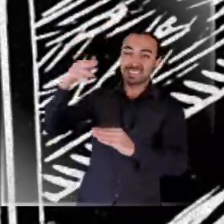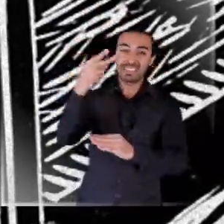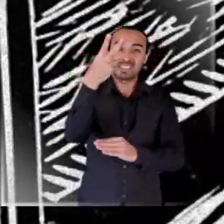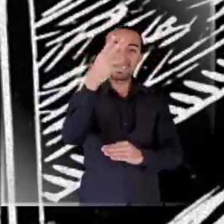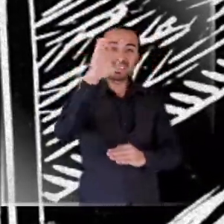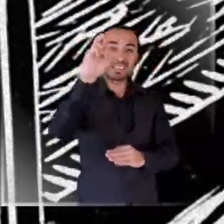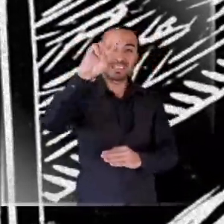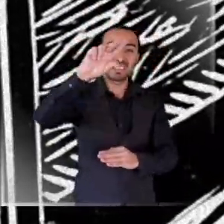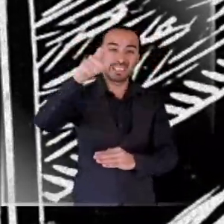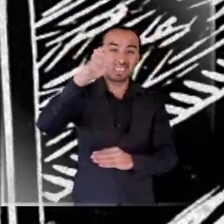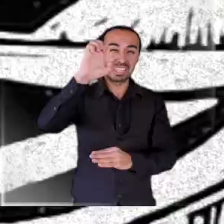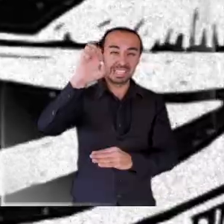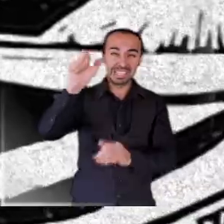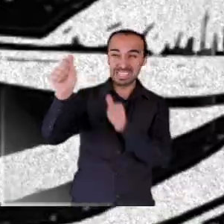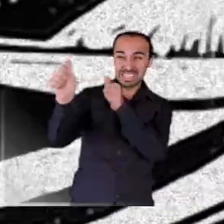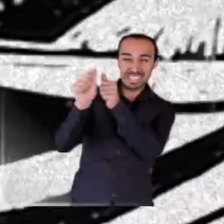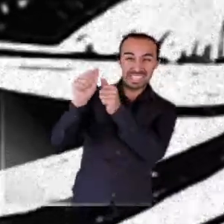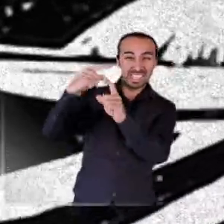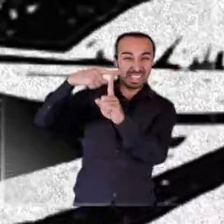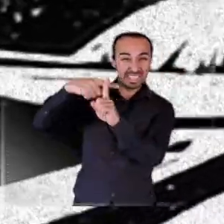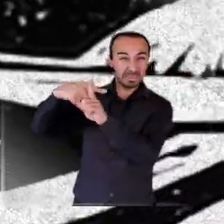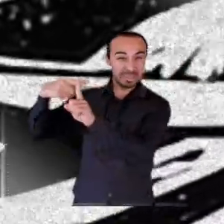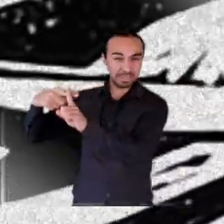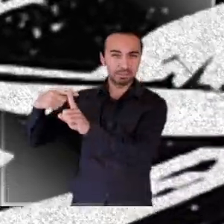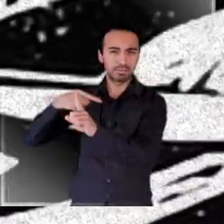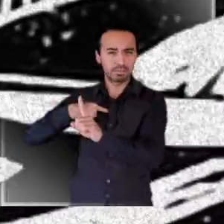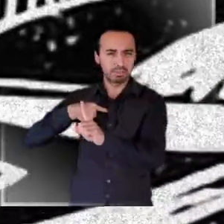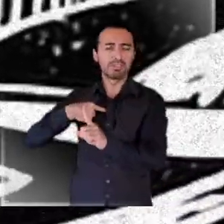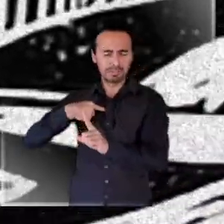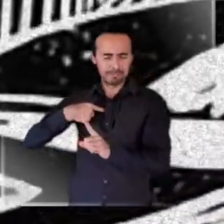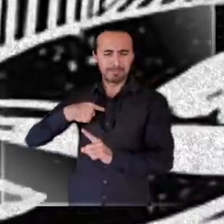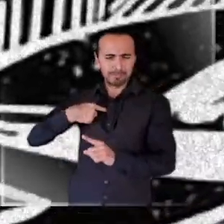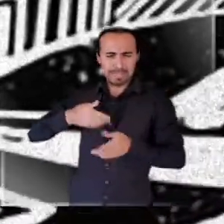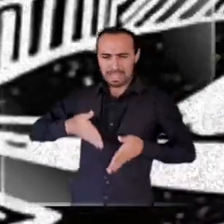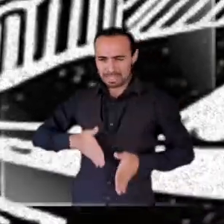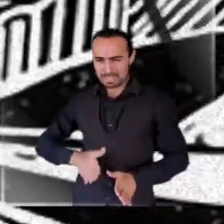y el cementerio. Nací el año del terremoto y el tsunami.